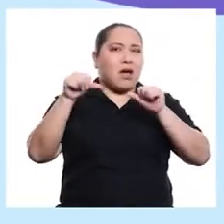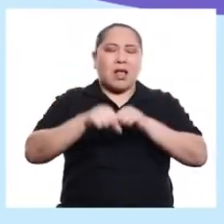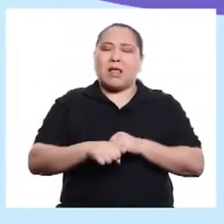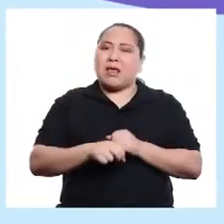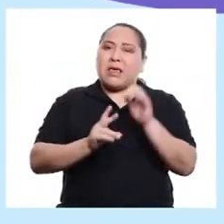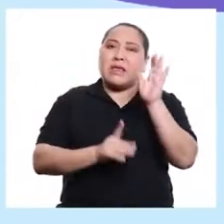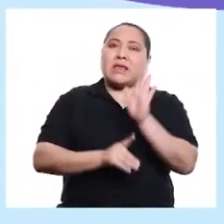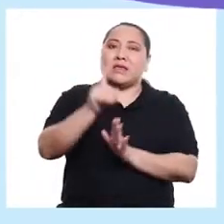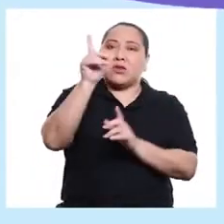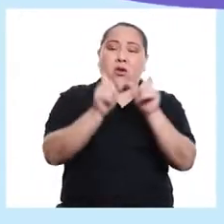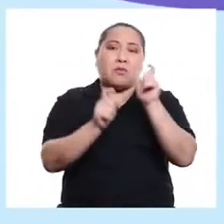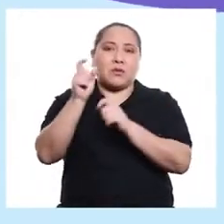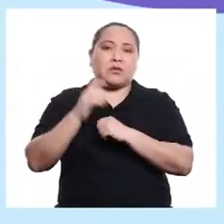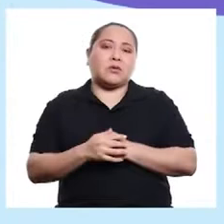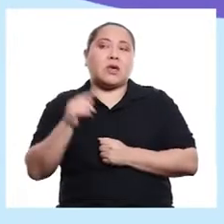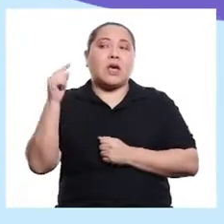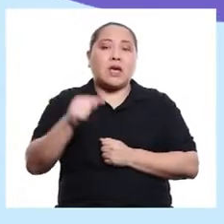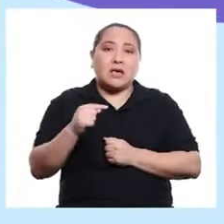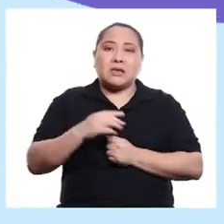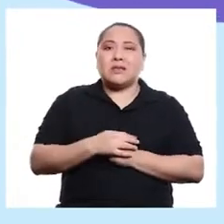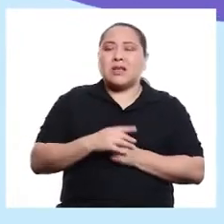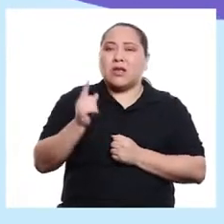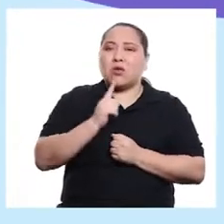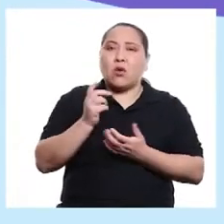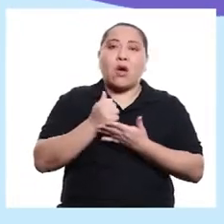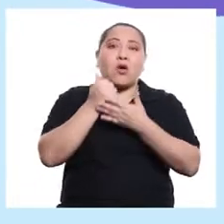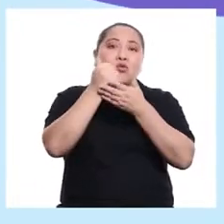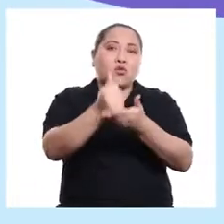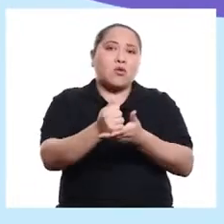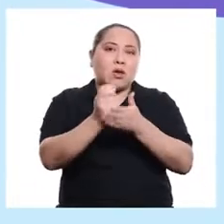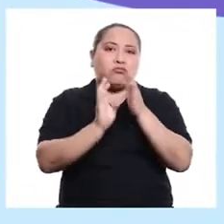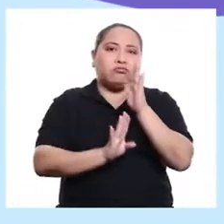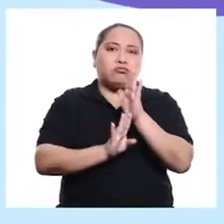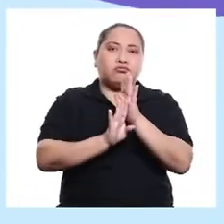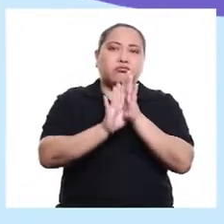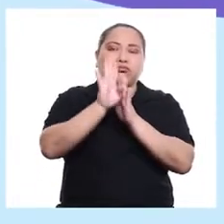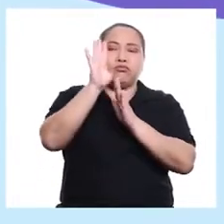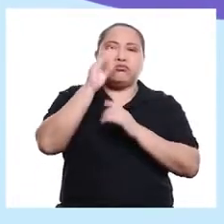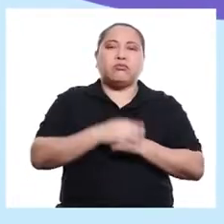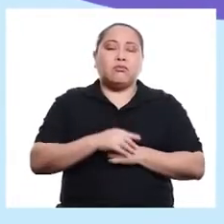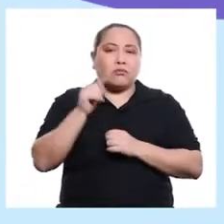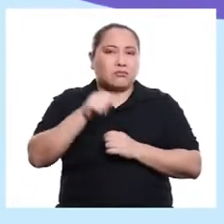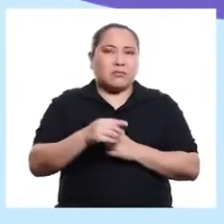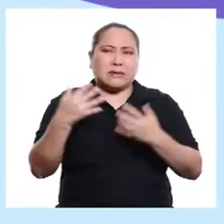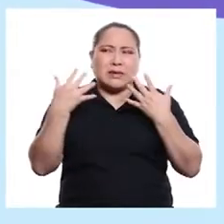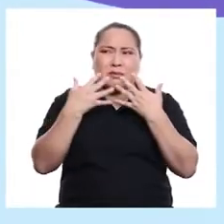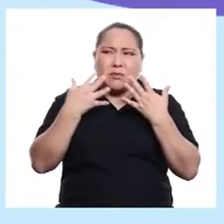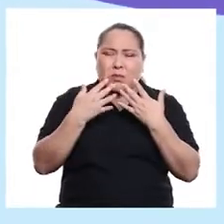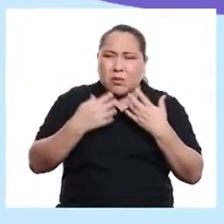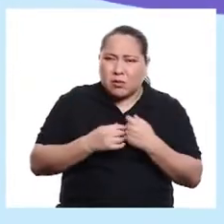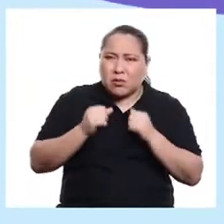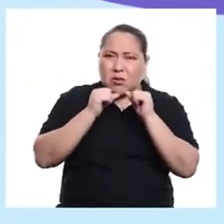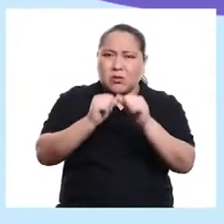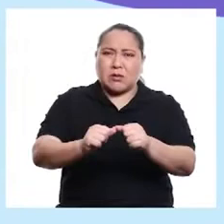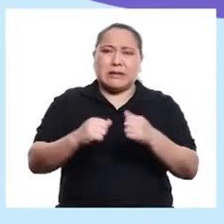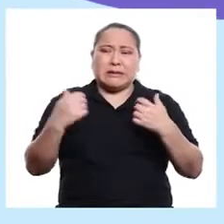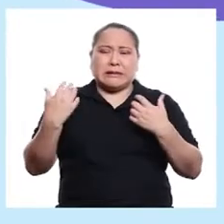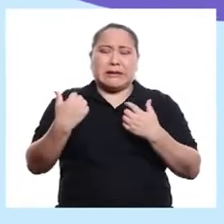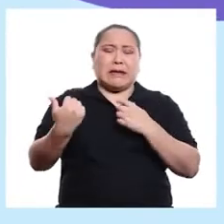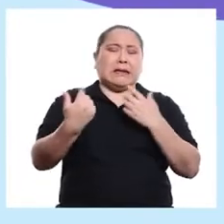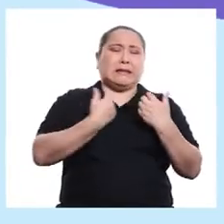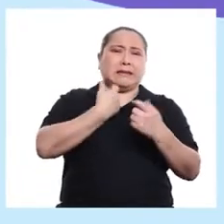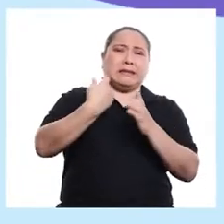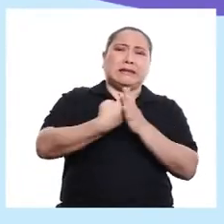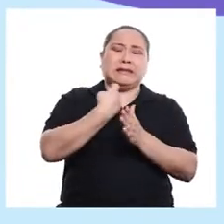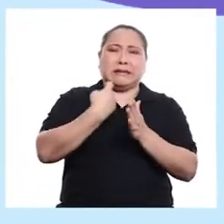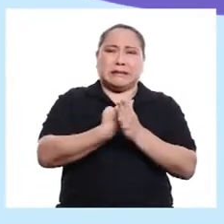humano, puesto que éste no logra desenvolverse libremente gracias al temor permanente de ser agredido. Además de sufrir